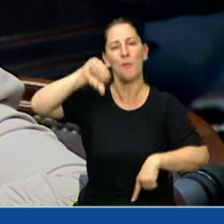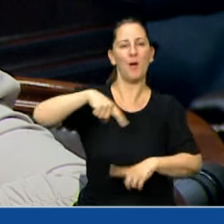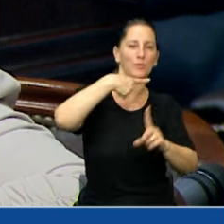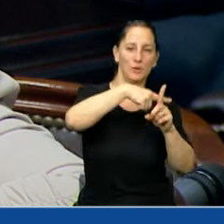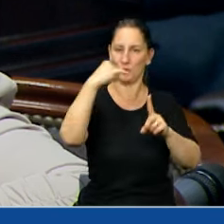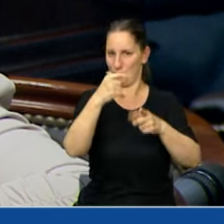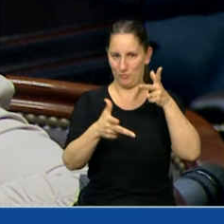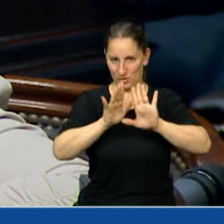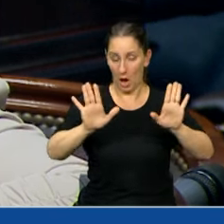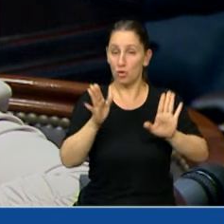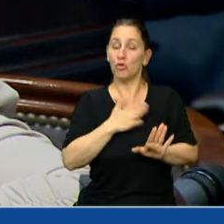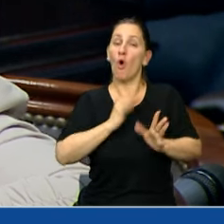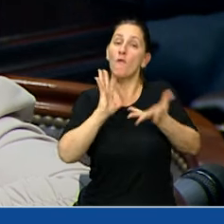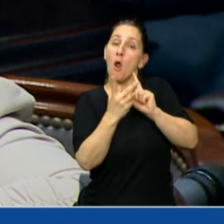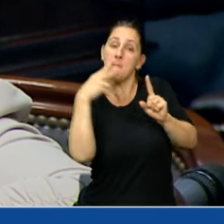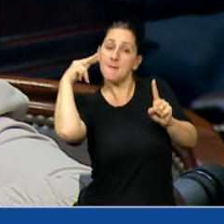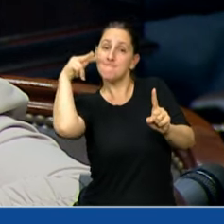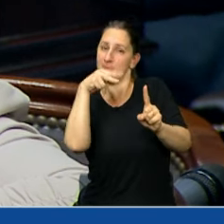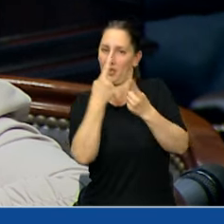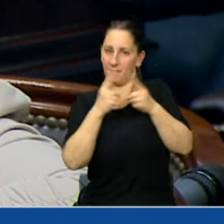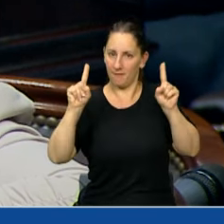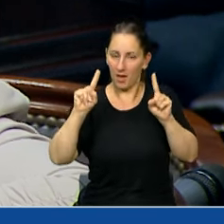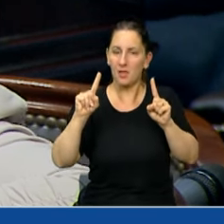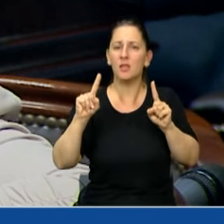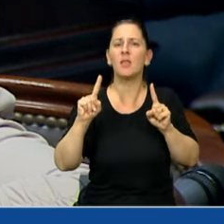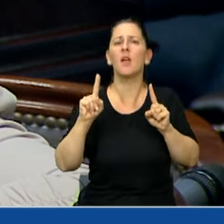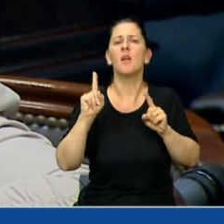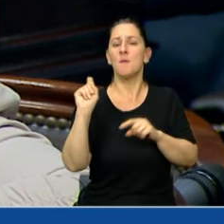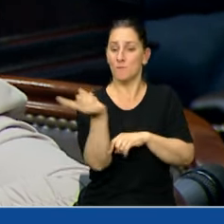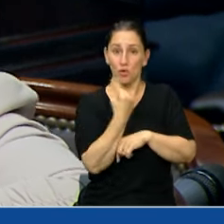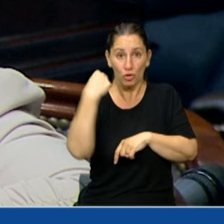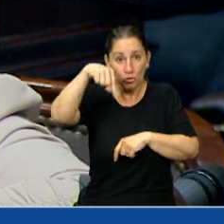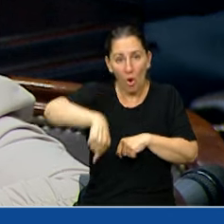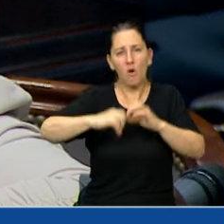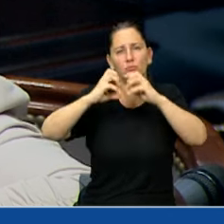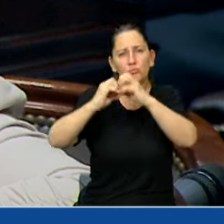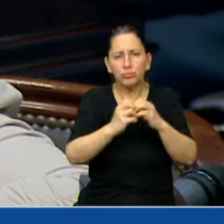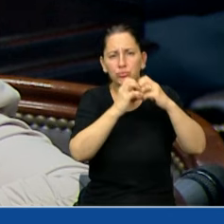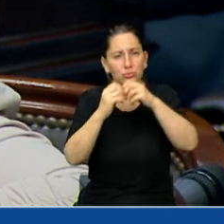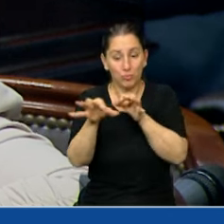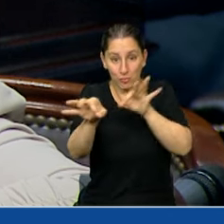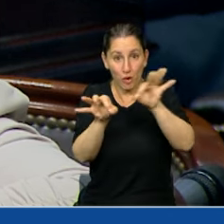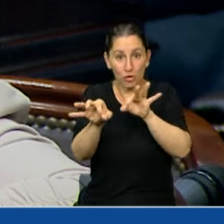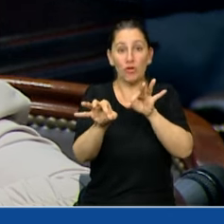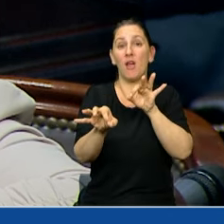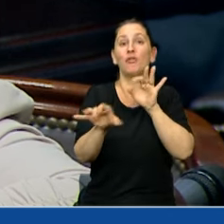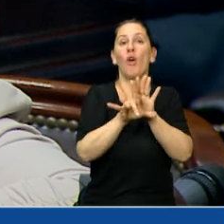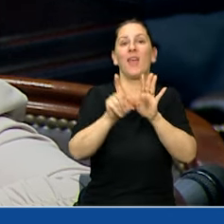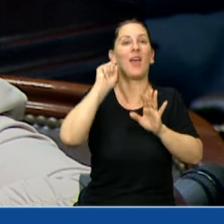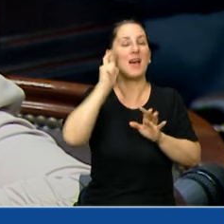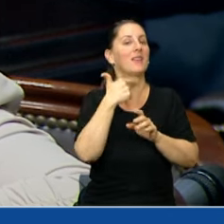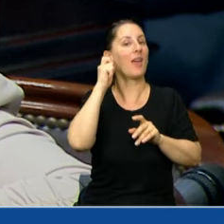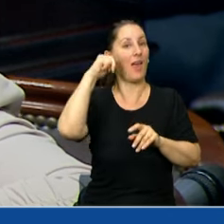yo voy a tener una mirada distinta que tiene que ver con que que estemos tratando hoy este proyecto de promoción de gas